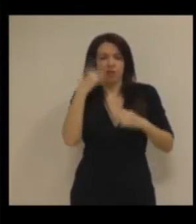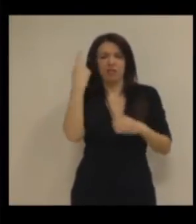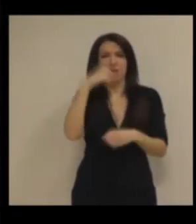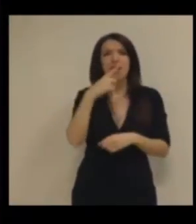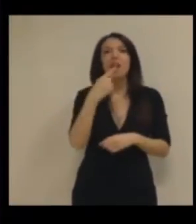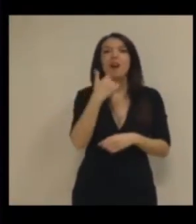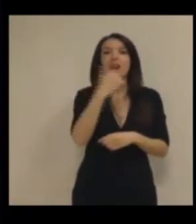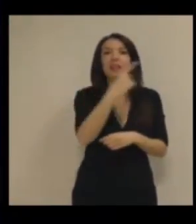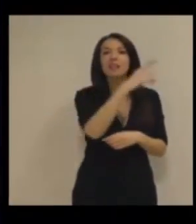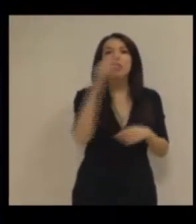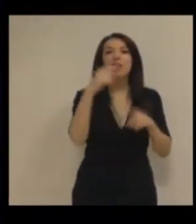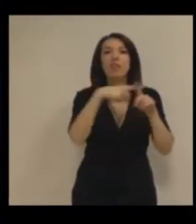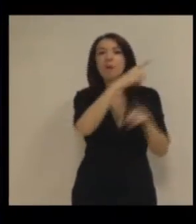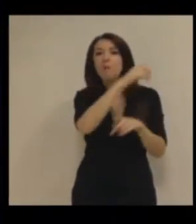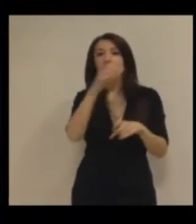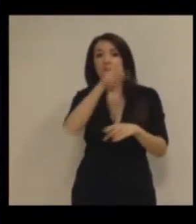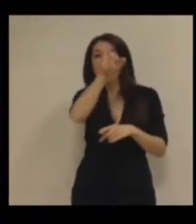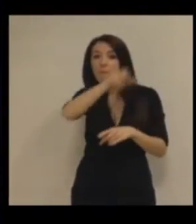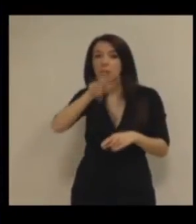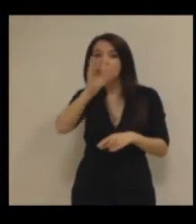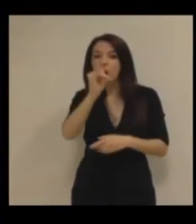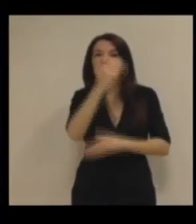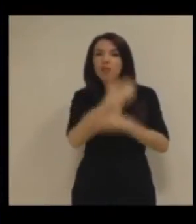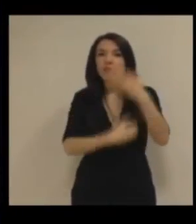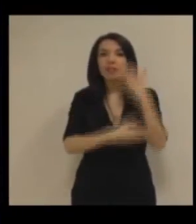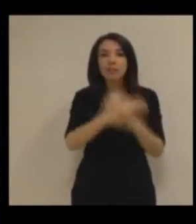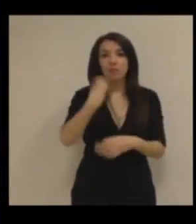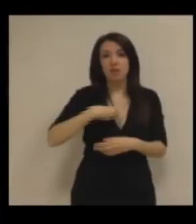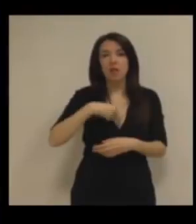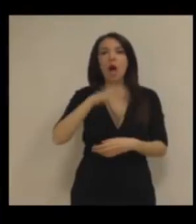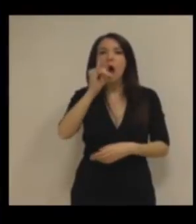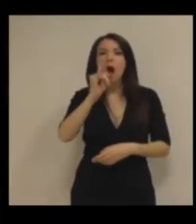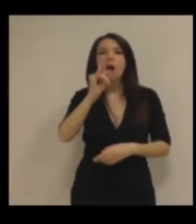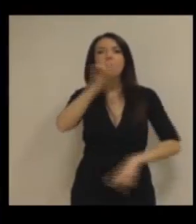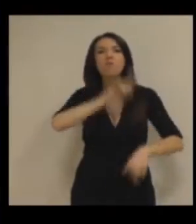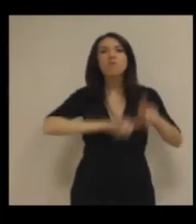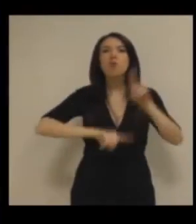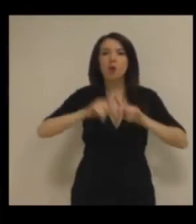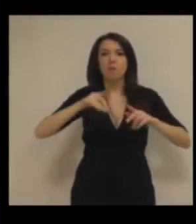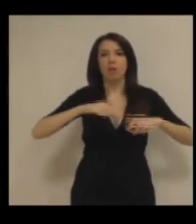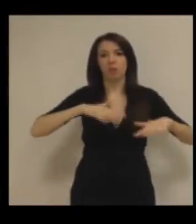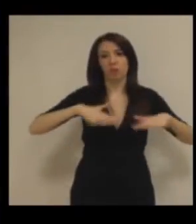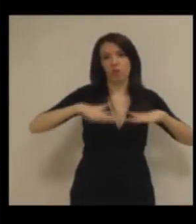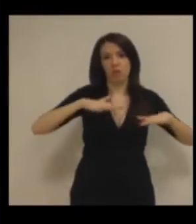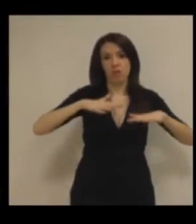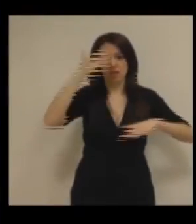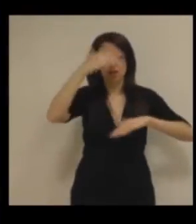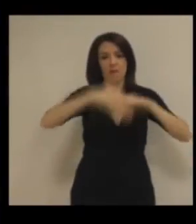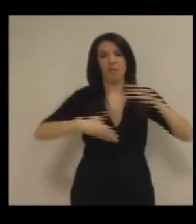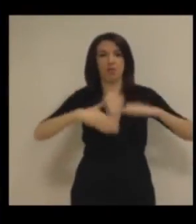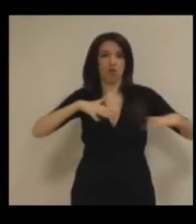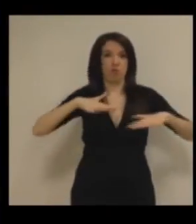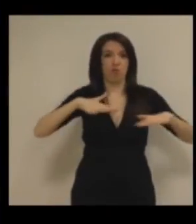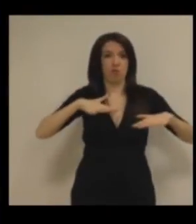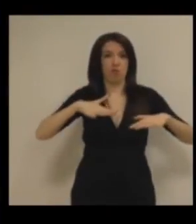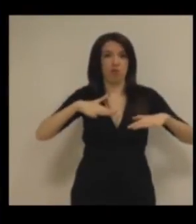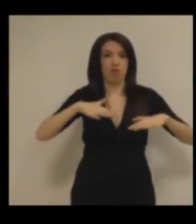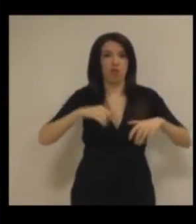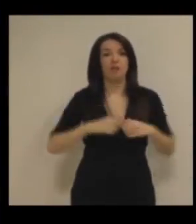el 100% de las personas que tienen esta discapacidad tienen problemas en la movilidad, tienen limitaciones en la movilidad, y